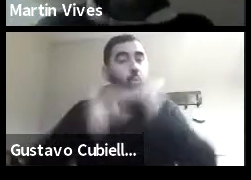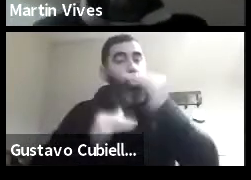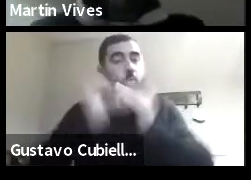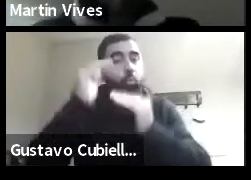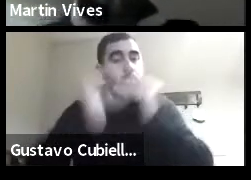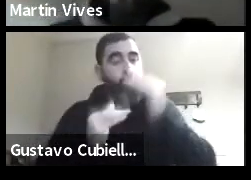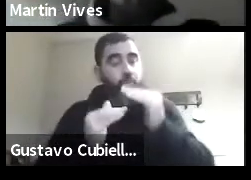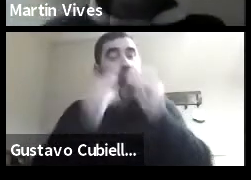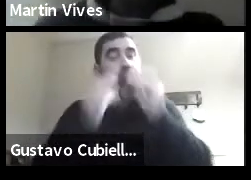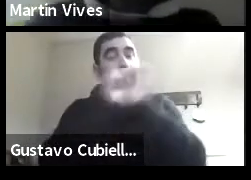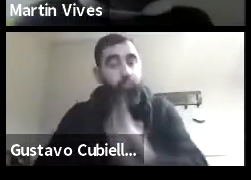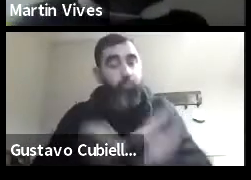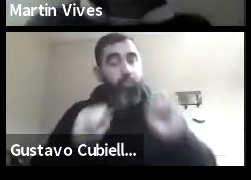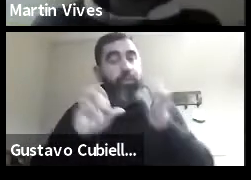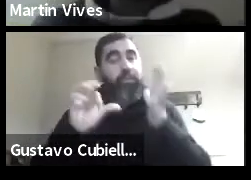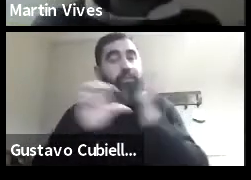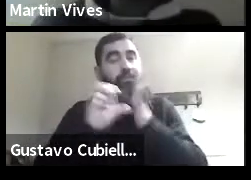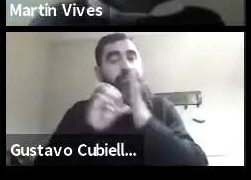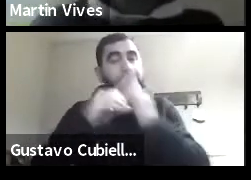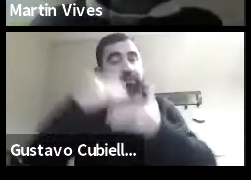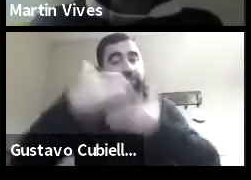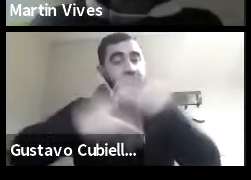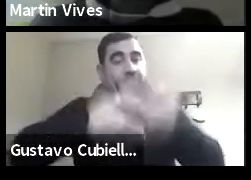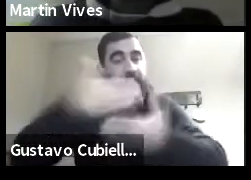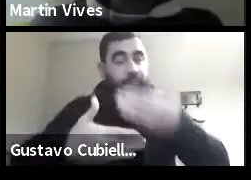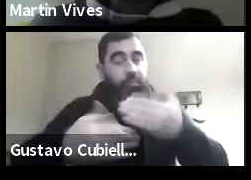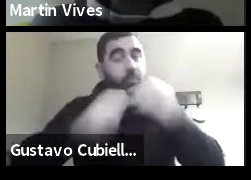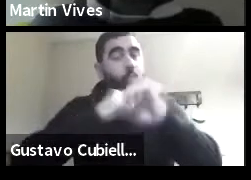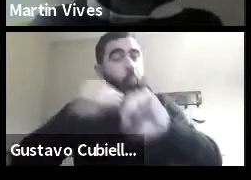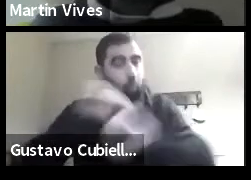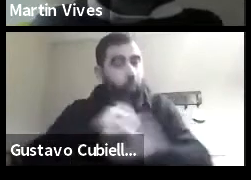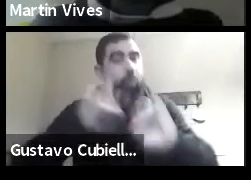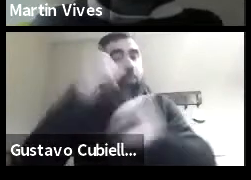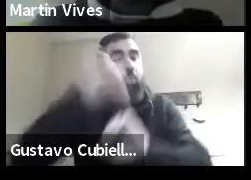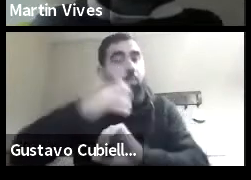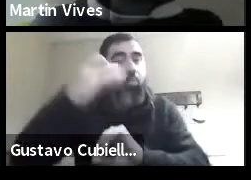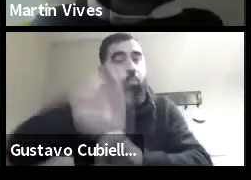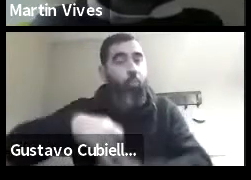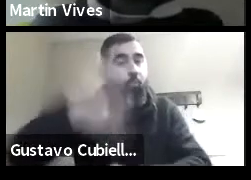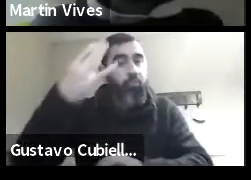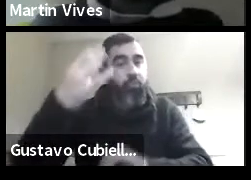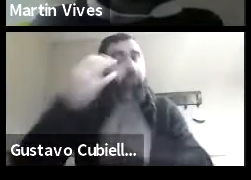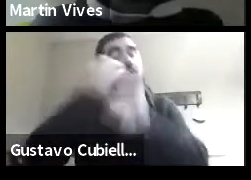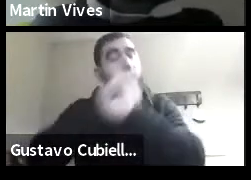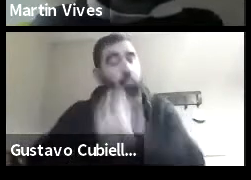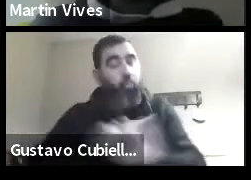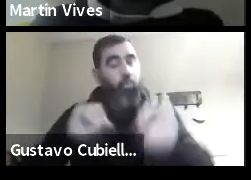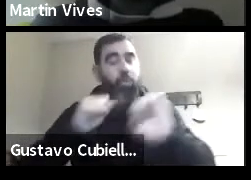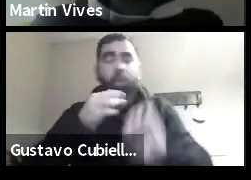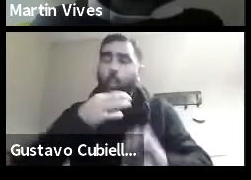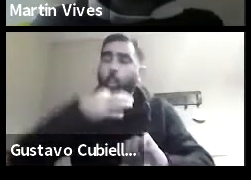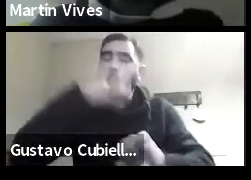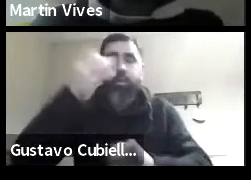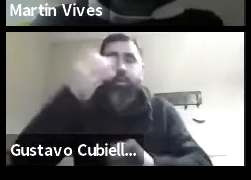se sistematizan prácticas y se puede profesionalizar desde cualquiera de las